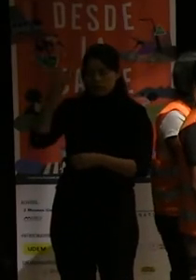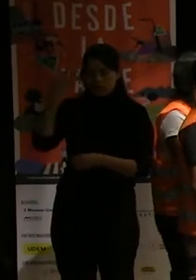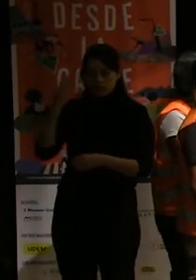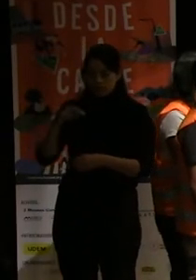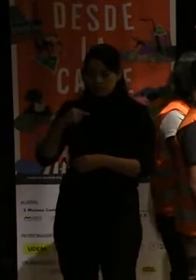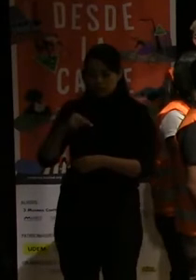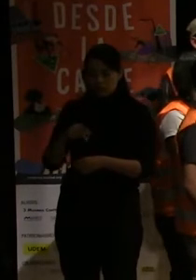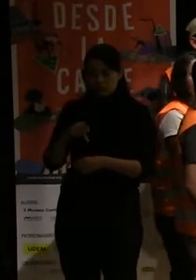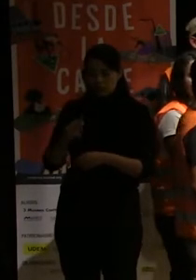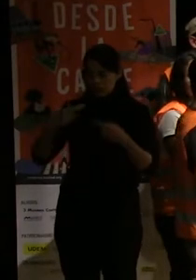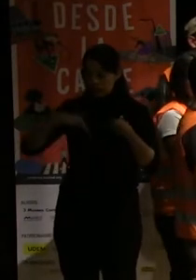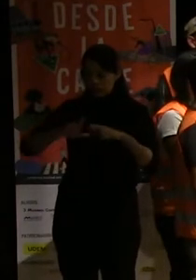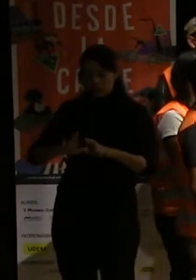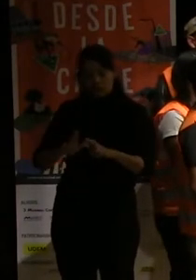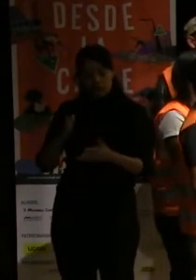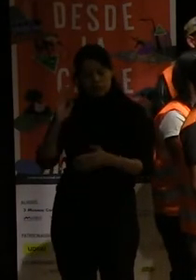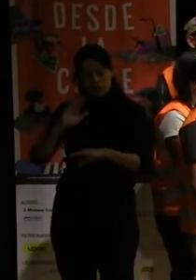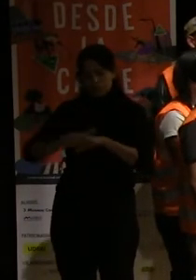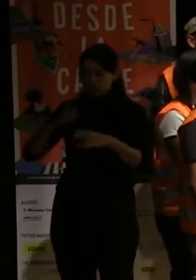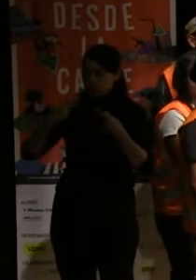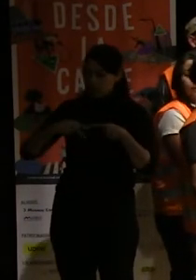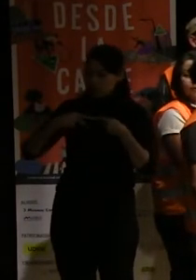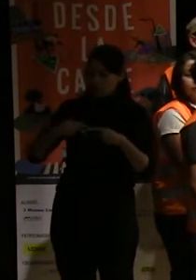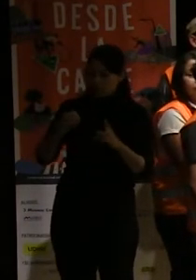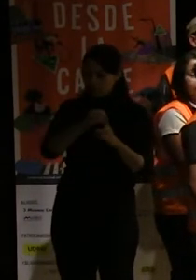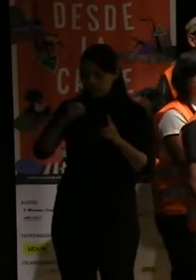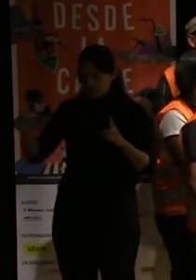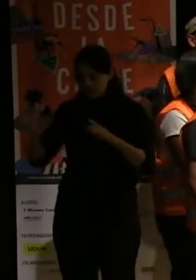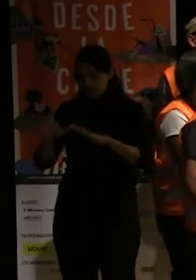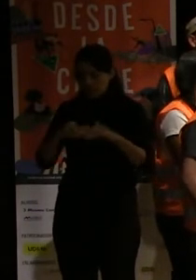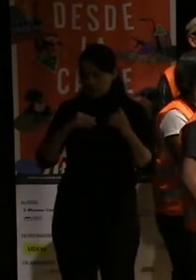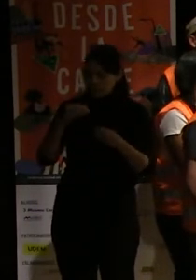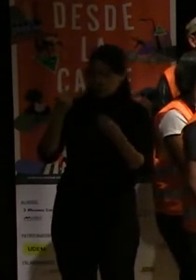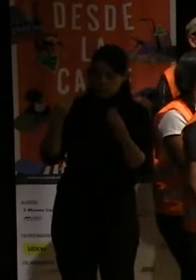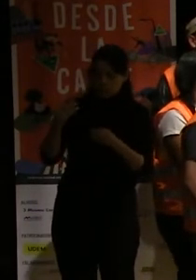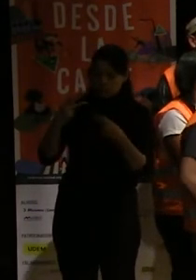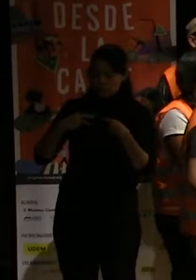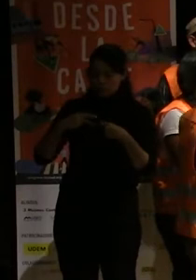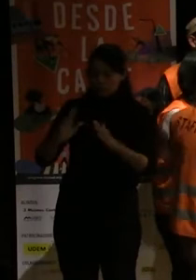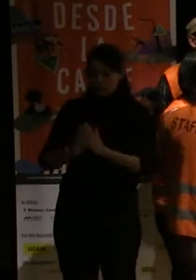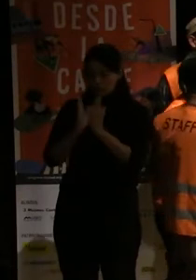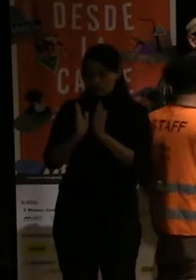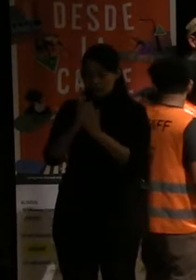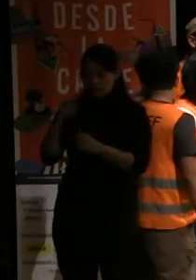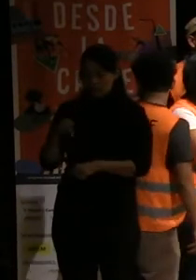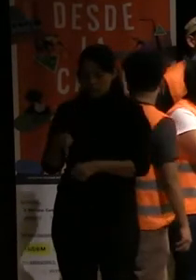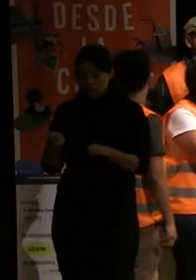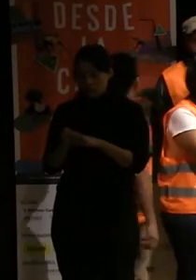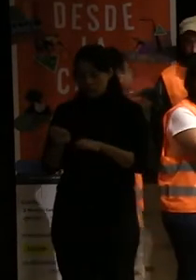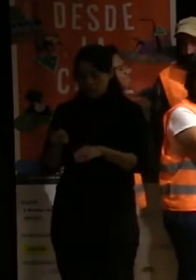aquí todos representados todos los que participaron en la organización de este evento ni todas las voluntarias y voluntarios que participan pero bueno